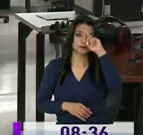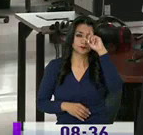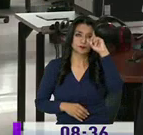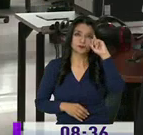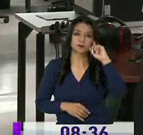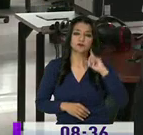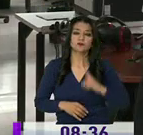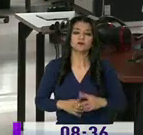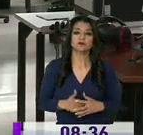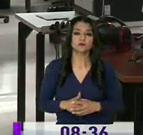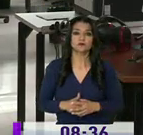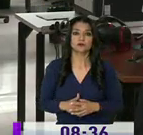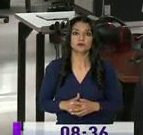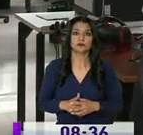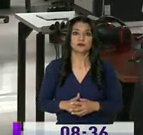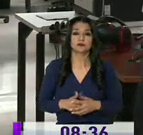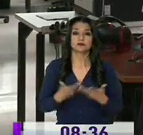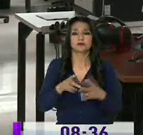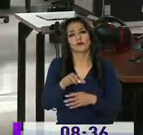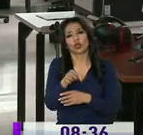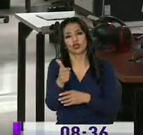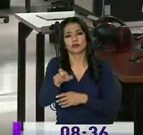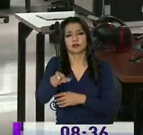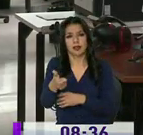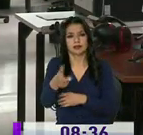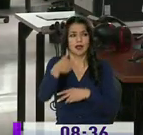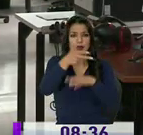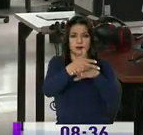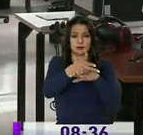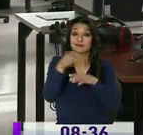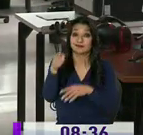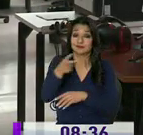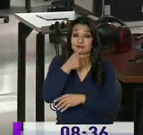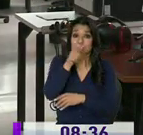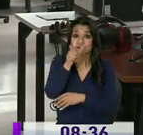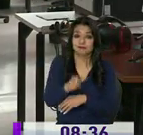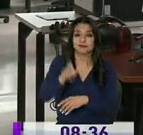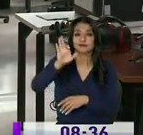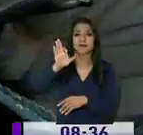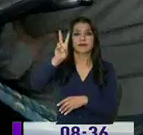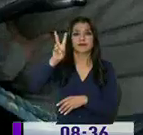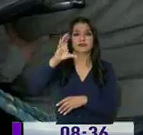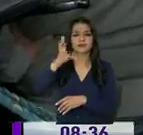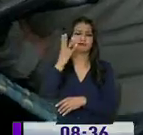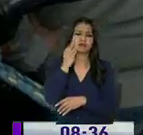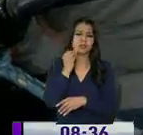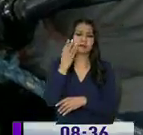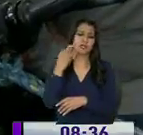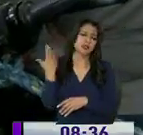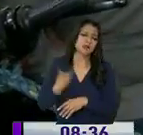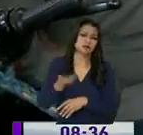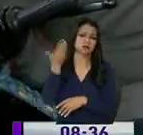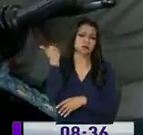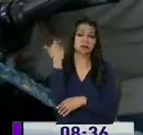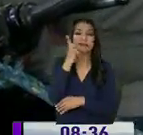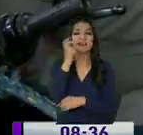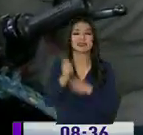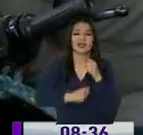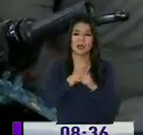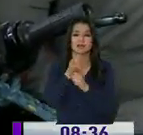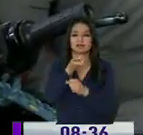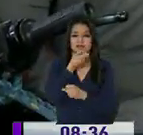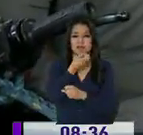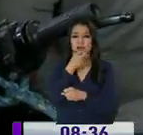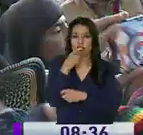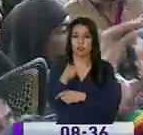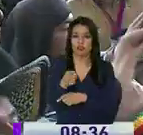ese momento ya estaban otros medios de comunicación. Héctor Romero es reportero de Televicentro. Su amplia experiencia, más de 20 años dedicado al periodismo,